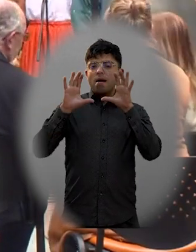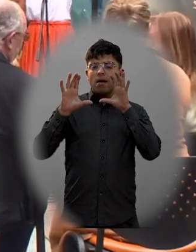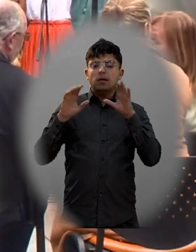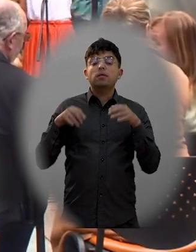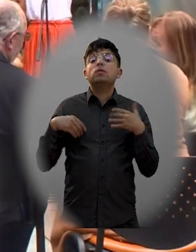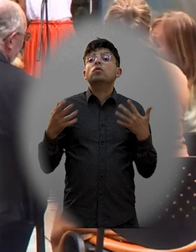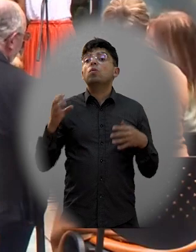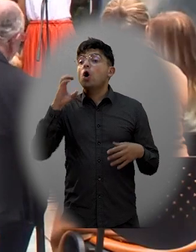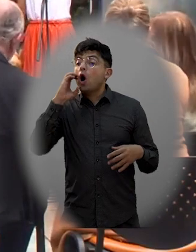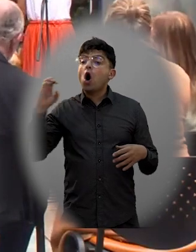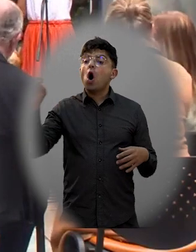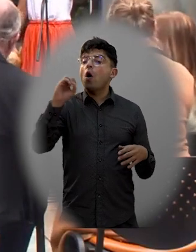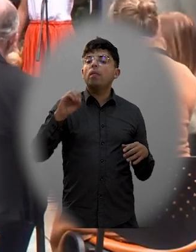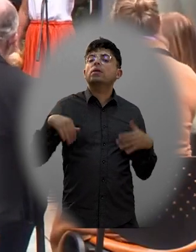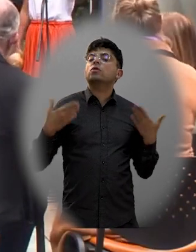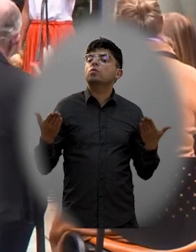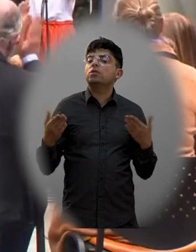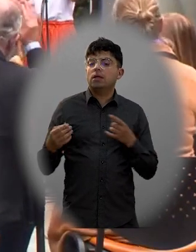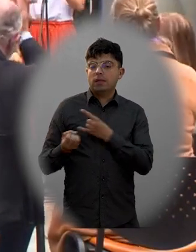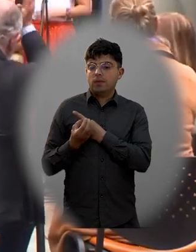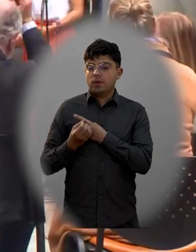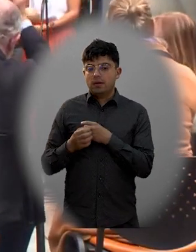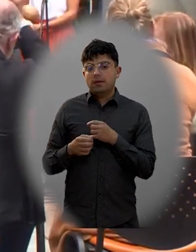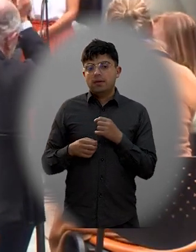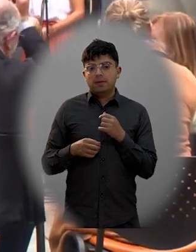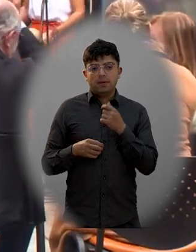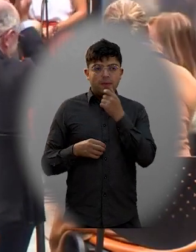¿Cómo están los hombres de la pedagógica?